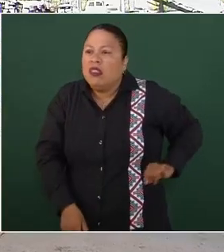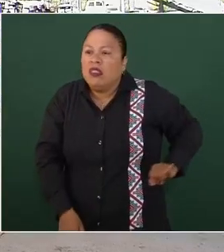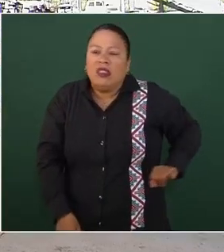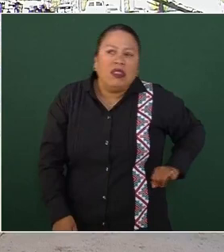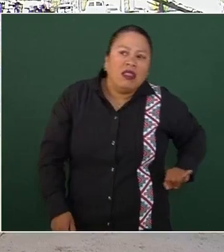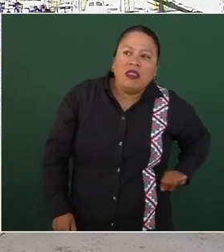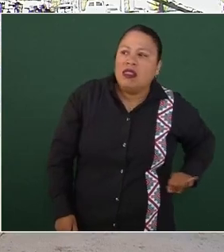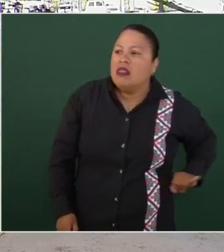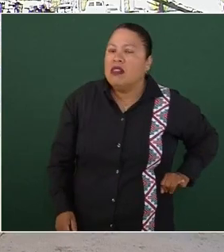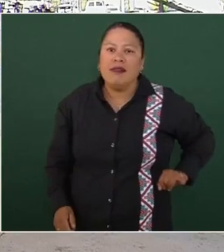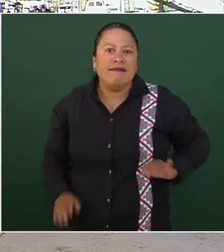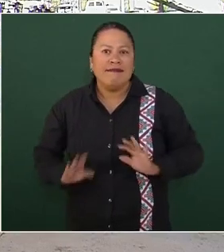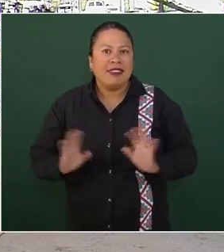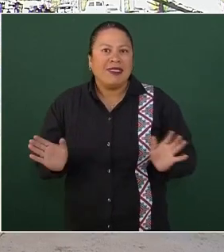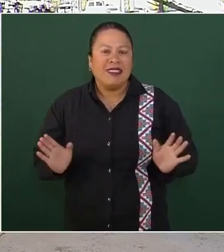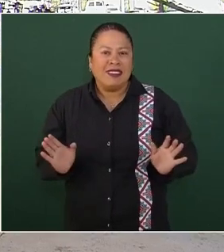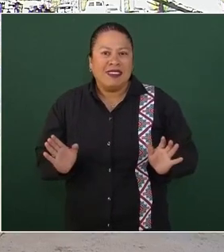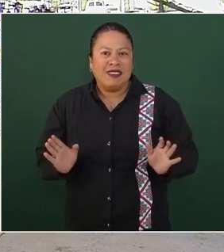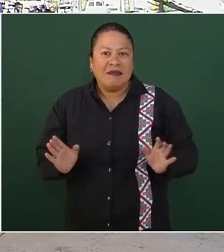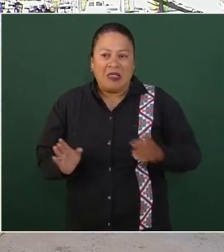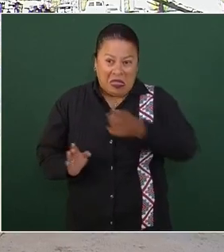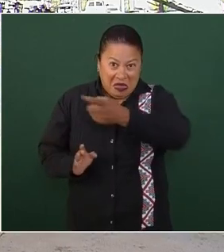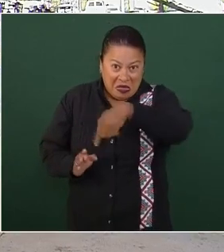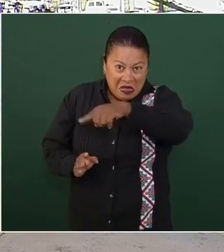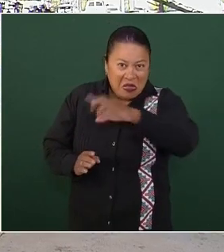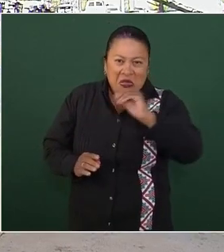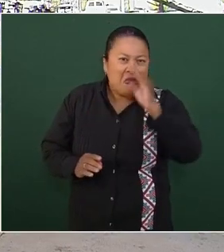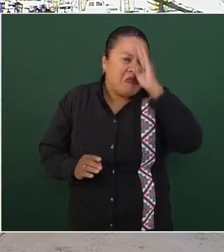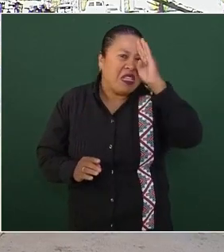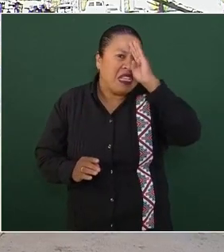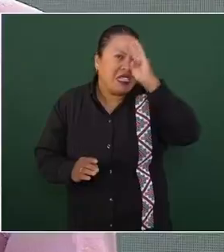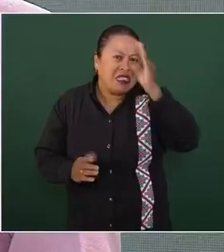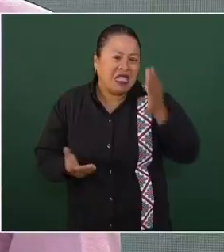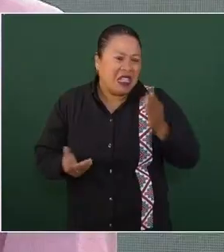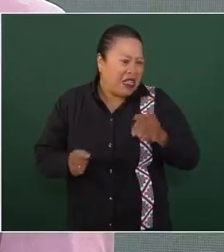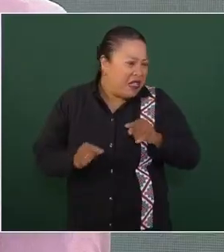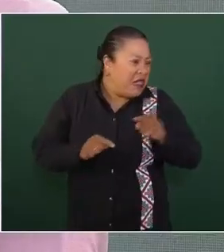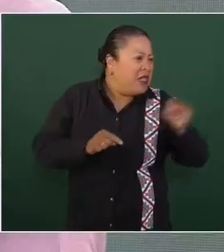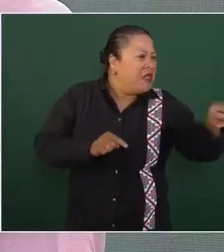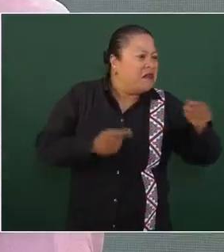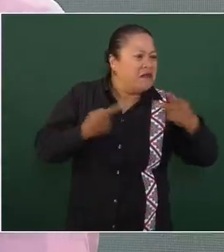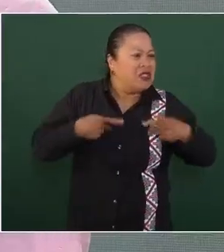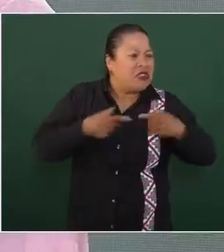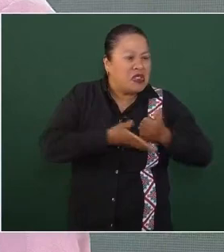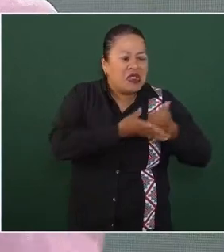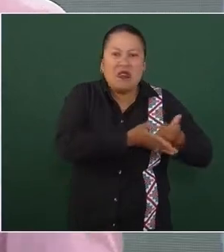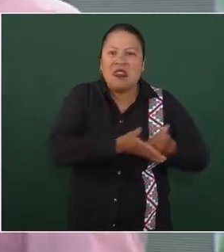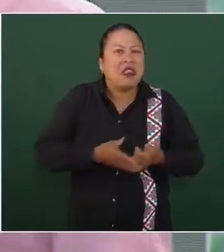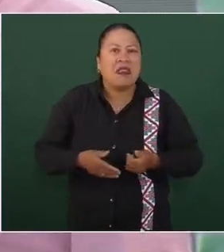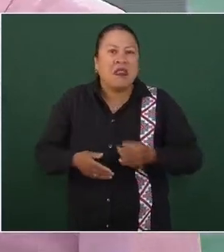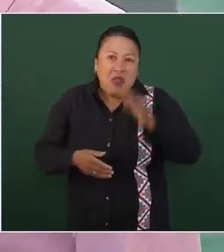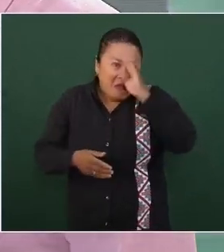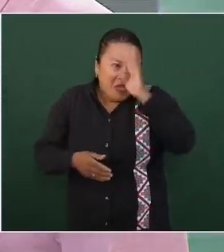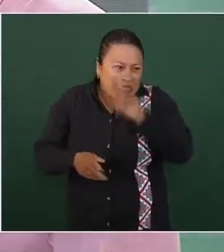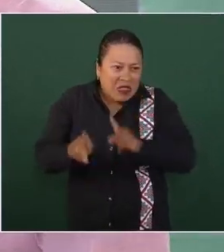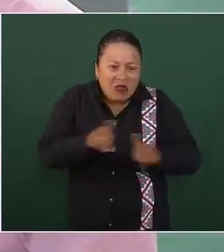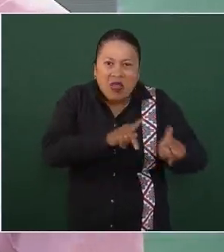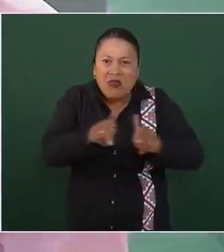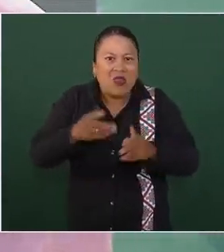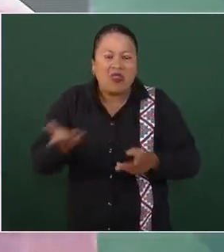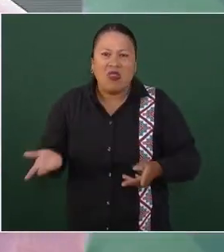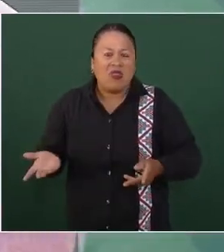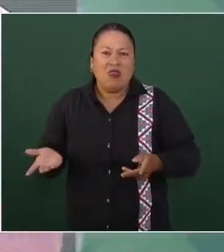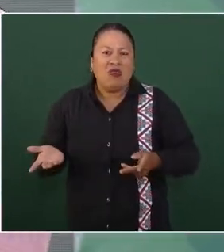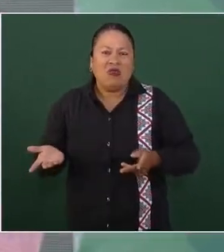esos no están pensando en el prójimo no están pensando en el pueblo no están pensando